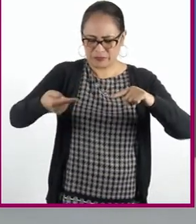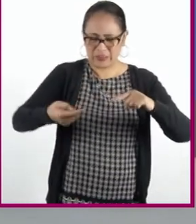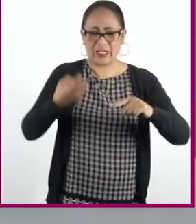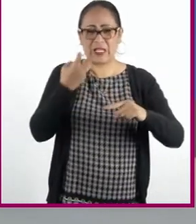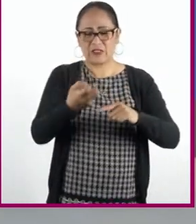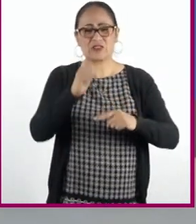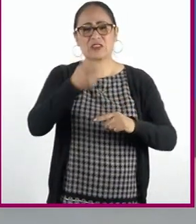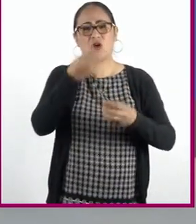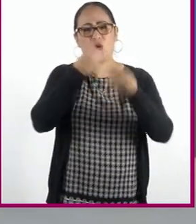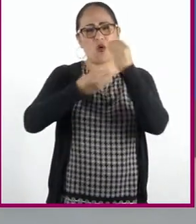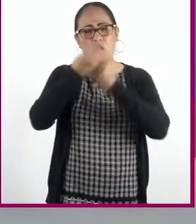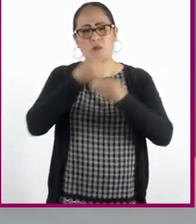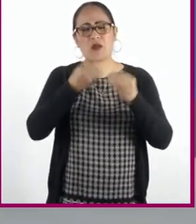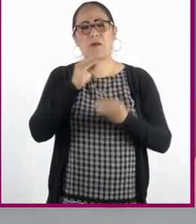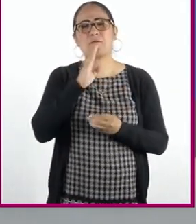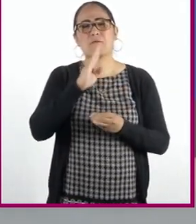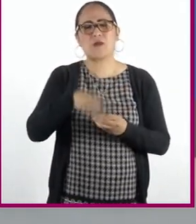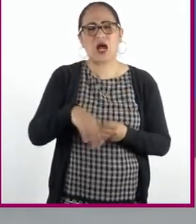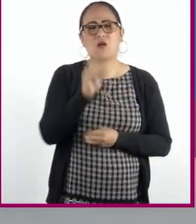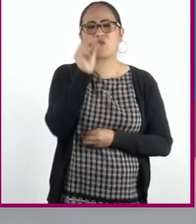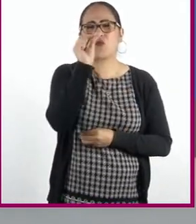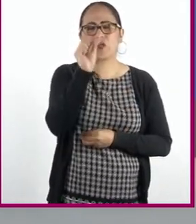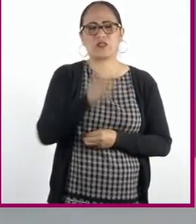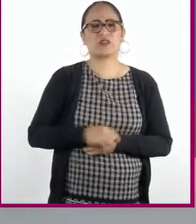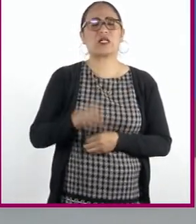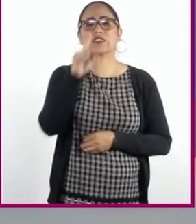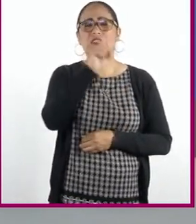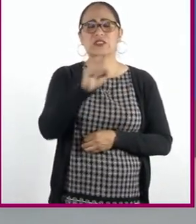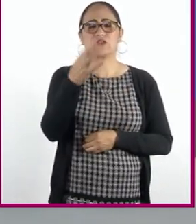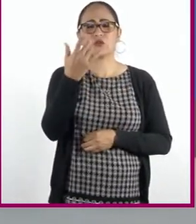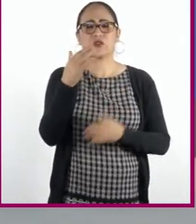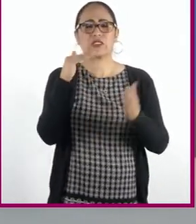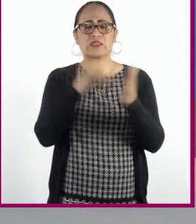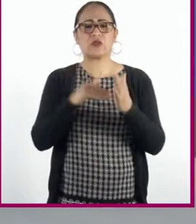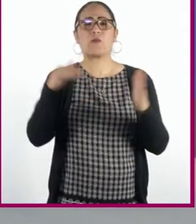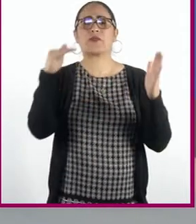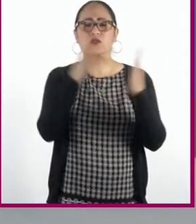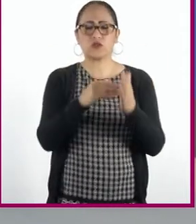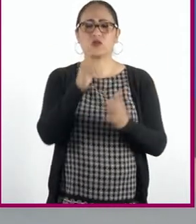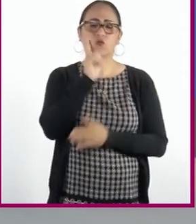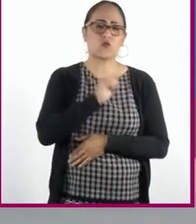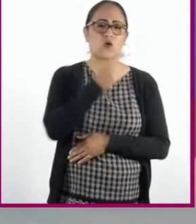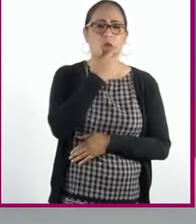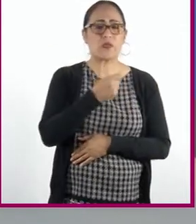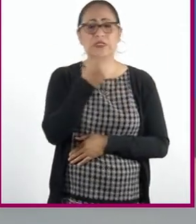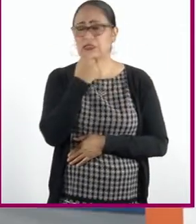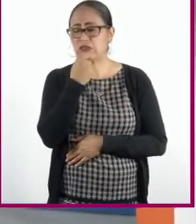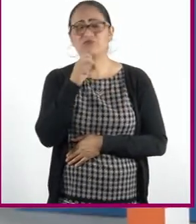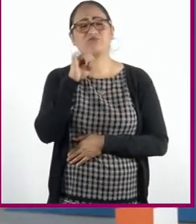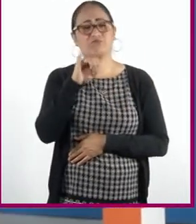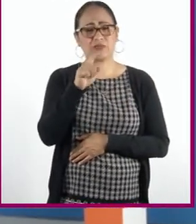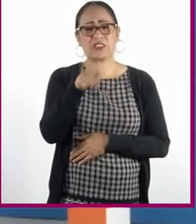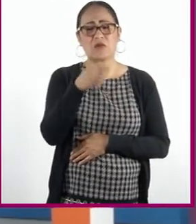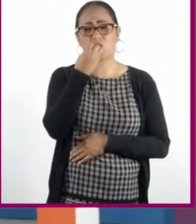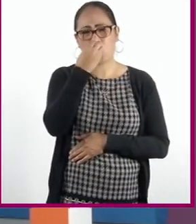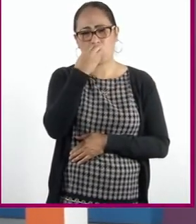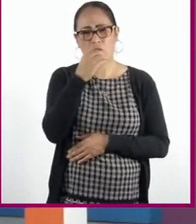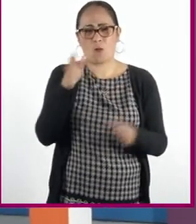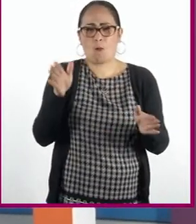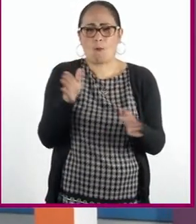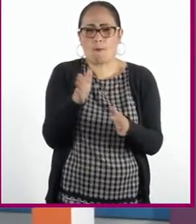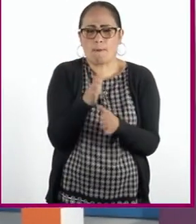en el mundo y cerca de 155 millones de niñas y niños están en esta situación. La anemia